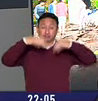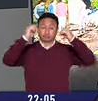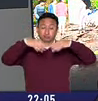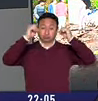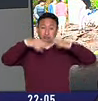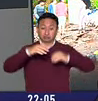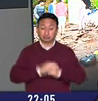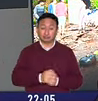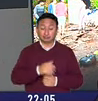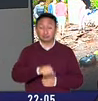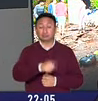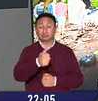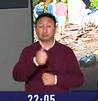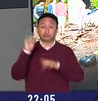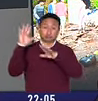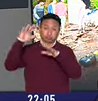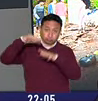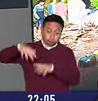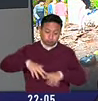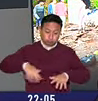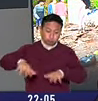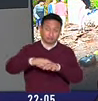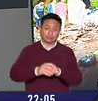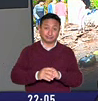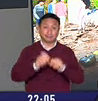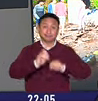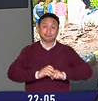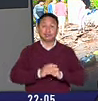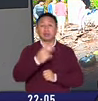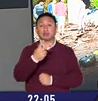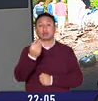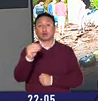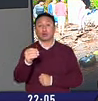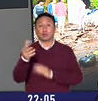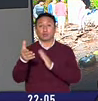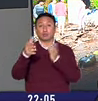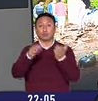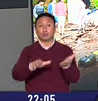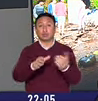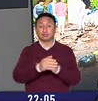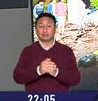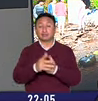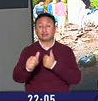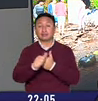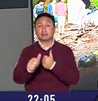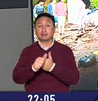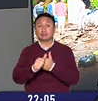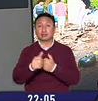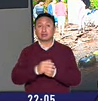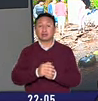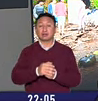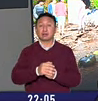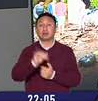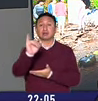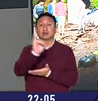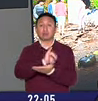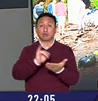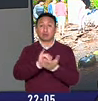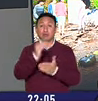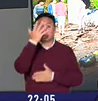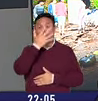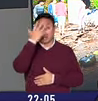además otro deslizamiento que cobró la vida de 2 jóvenes en el límite provincial entre Imbabura y